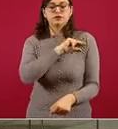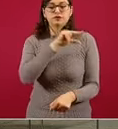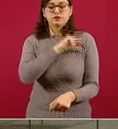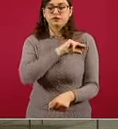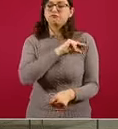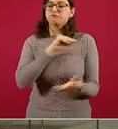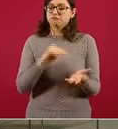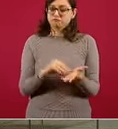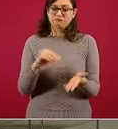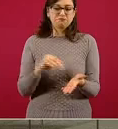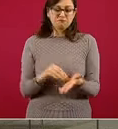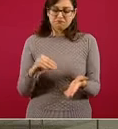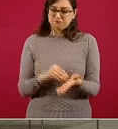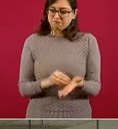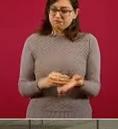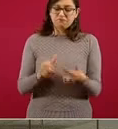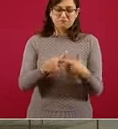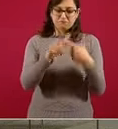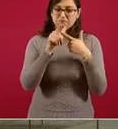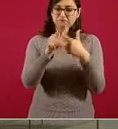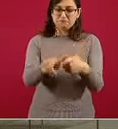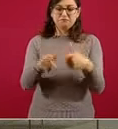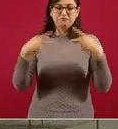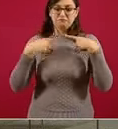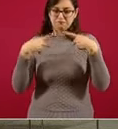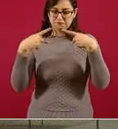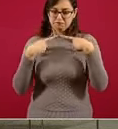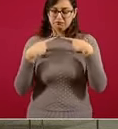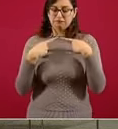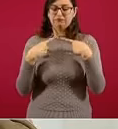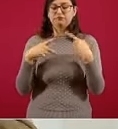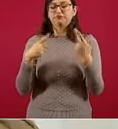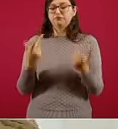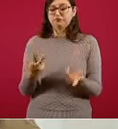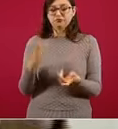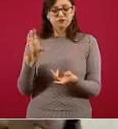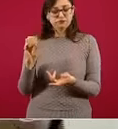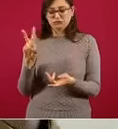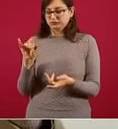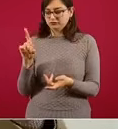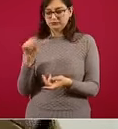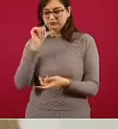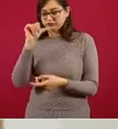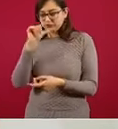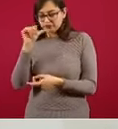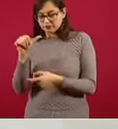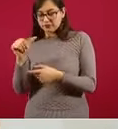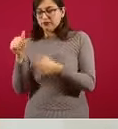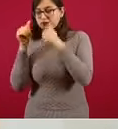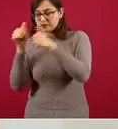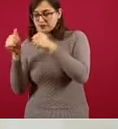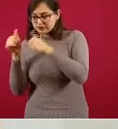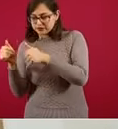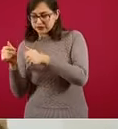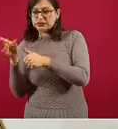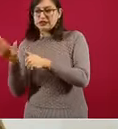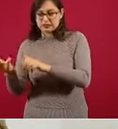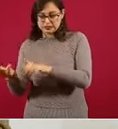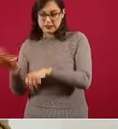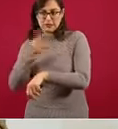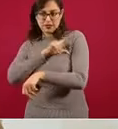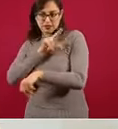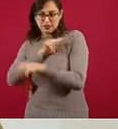siendo vigente para la atención de padecimientos no COVID. Eso lo que nos ayuda es no ocupar las camas